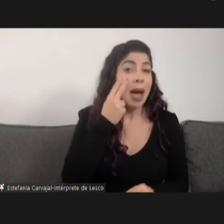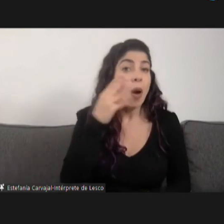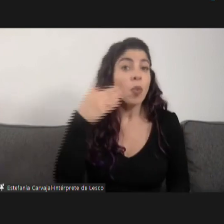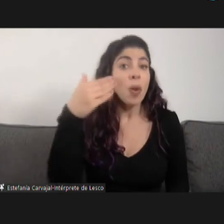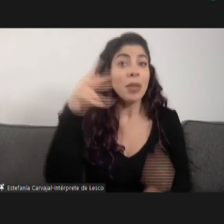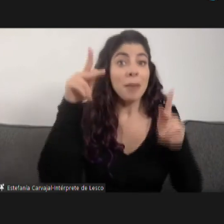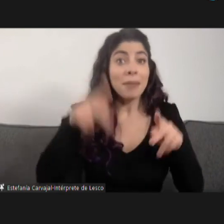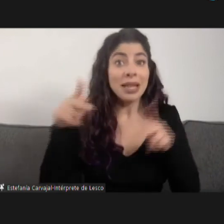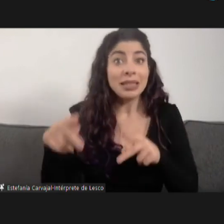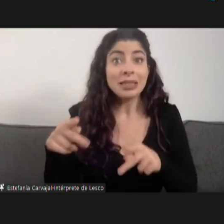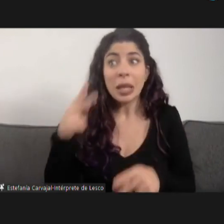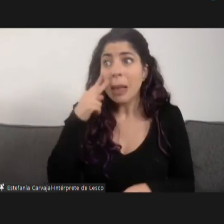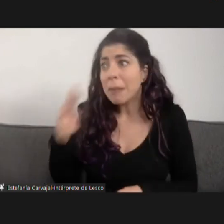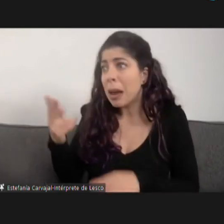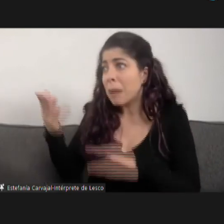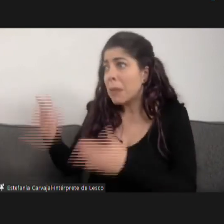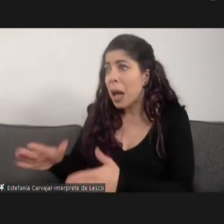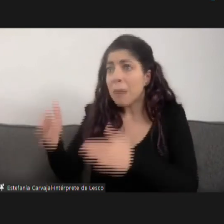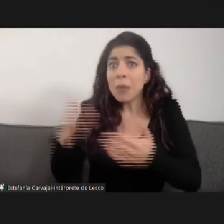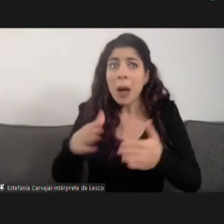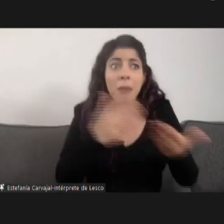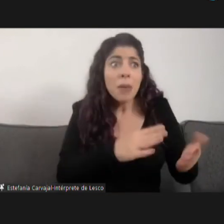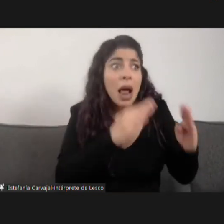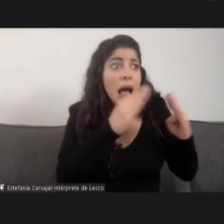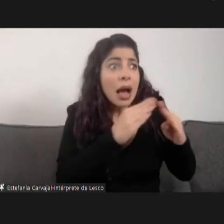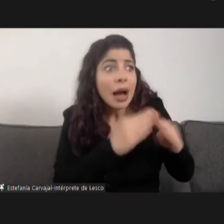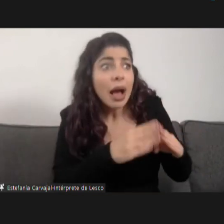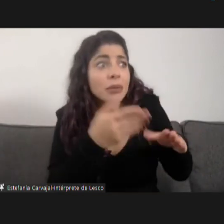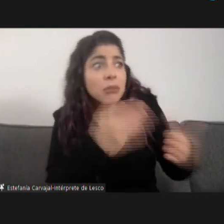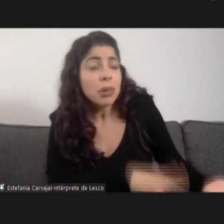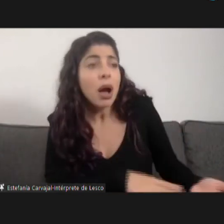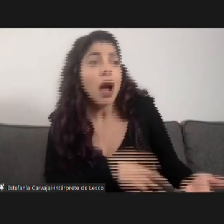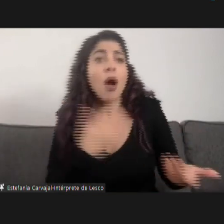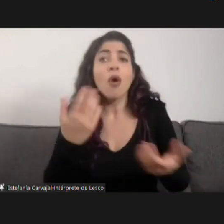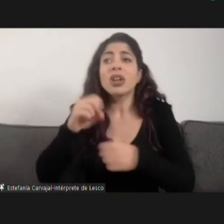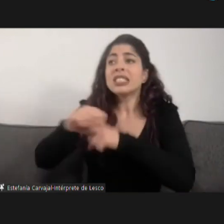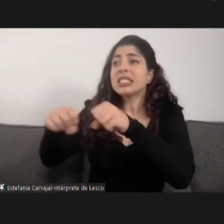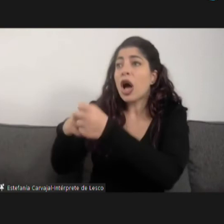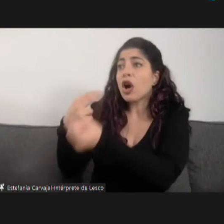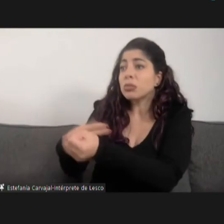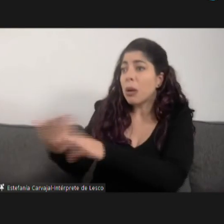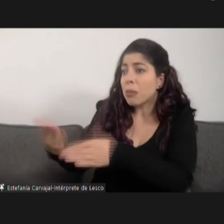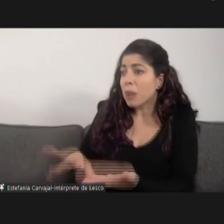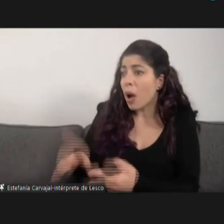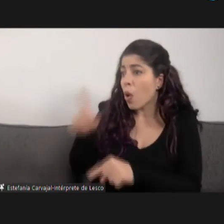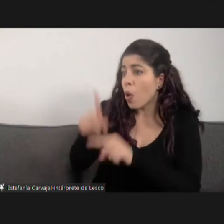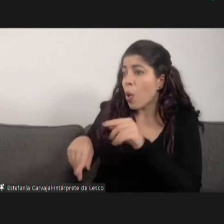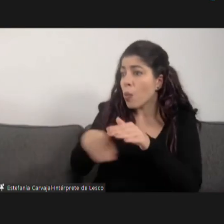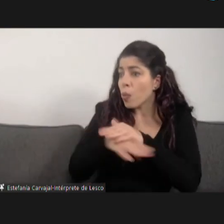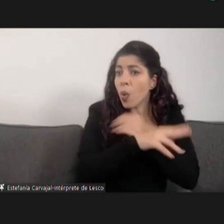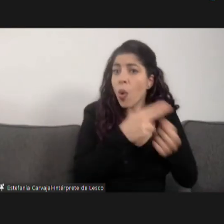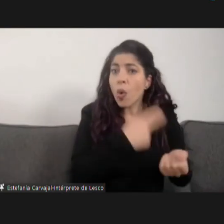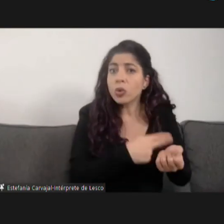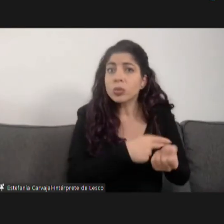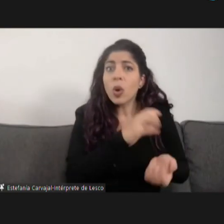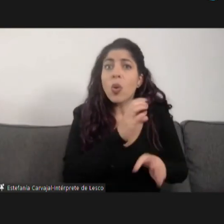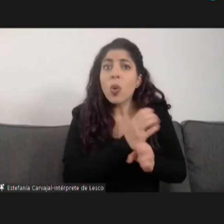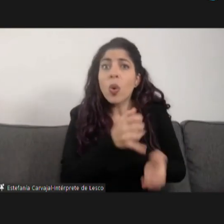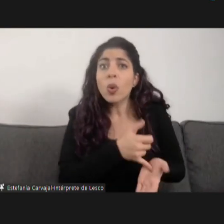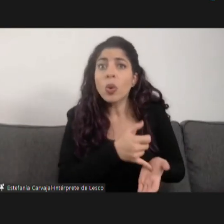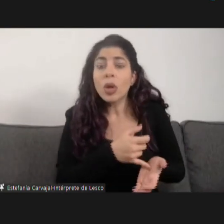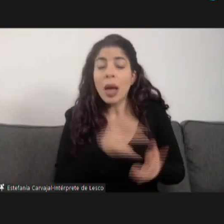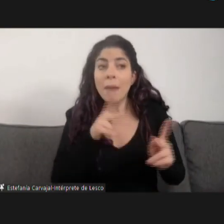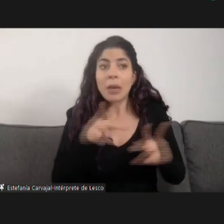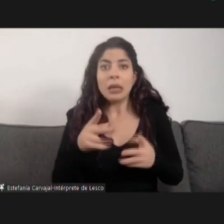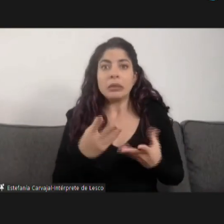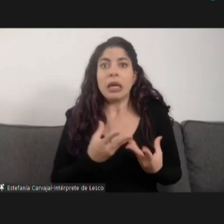a ver que empiezan a morir gente en las casas, en los salones de hospitales sin poder entrar a una UCI, y aunque lo ocupaban, o sea, la gente no va a